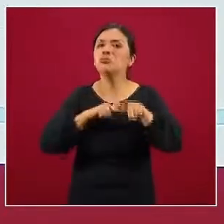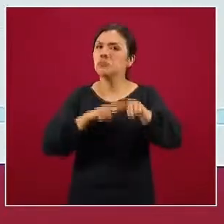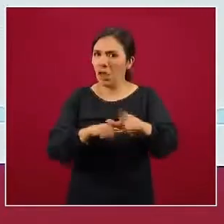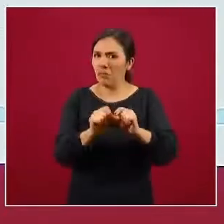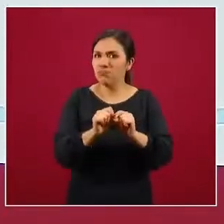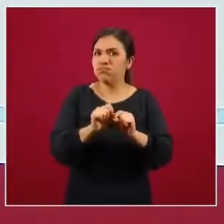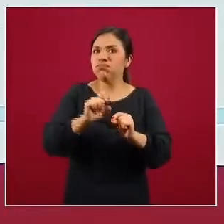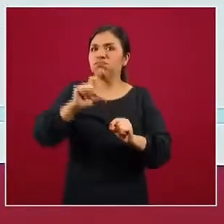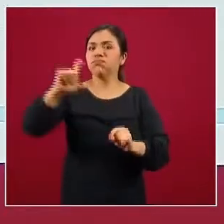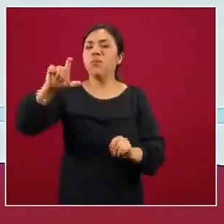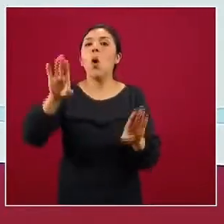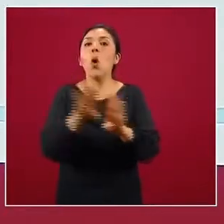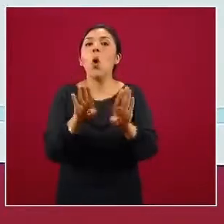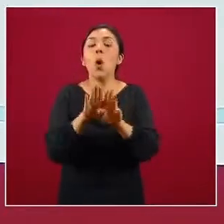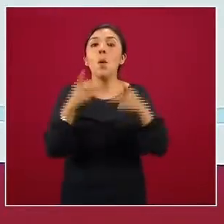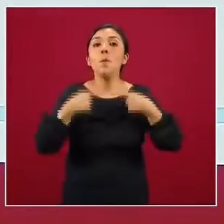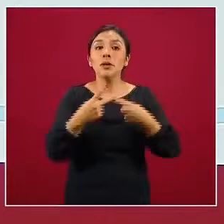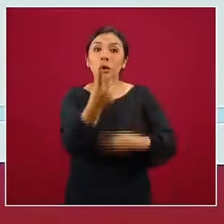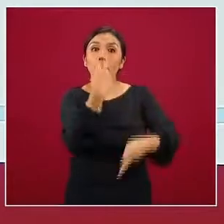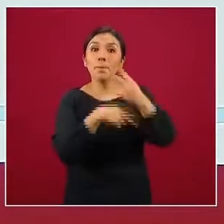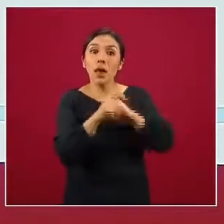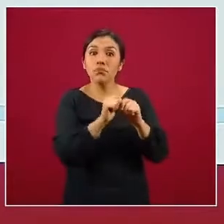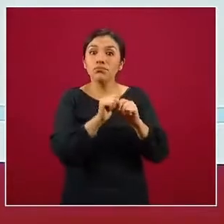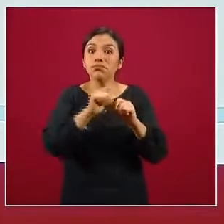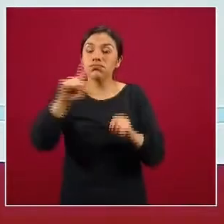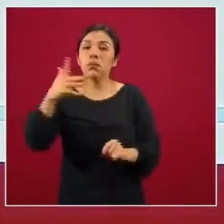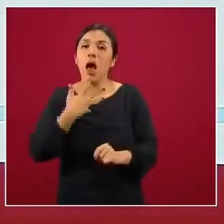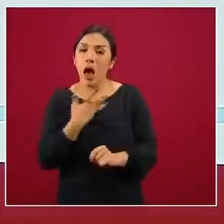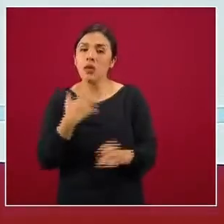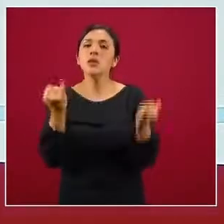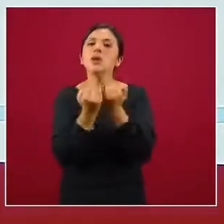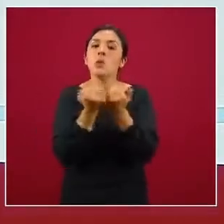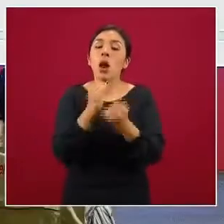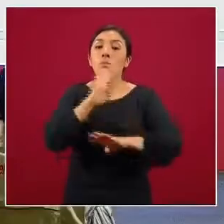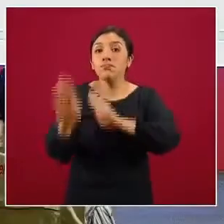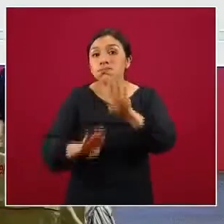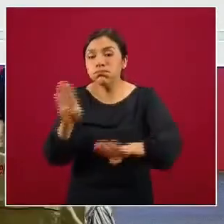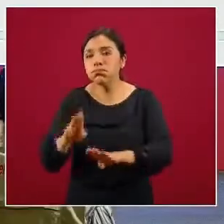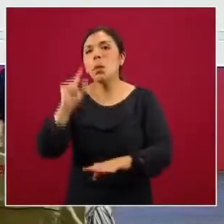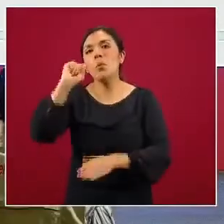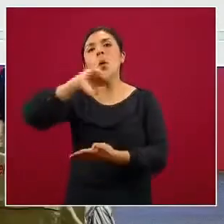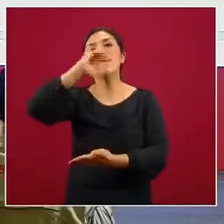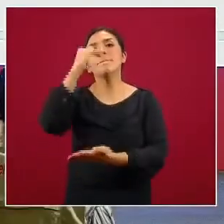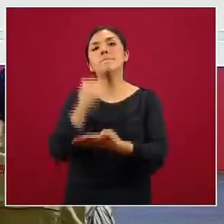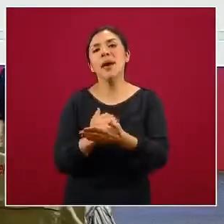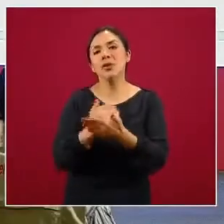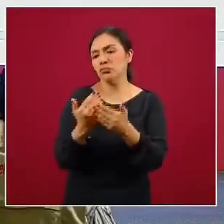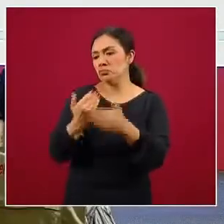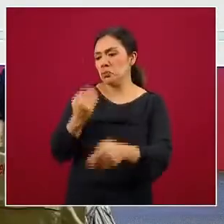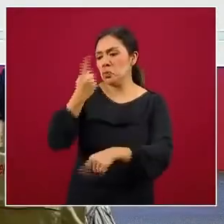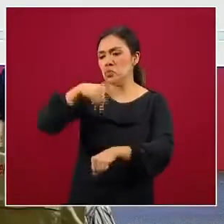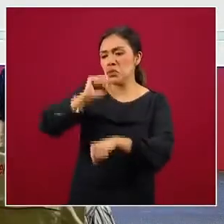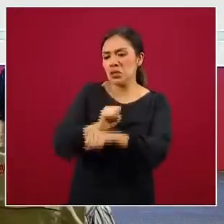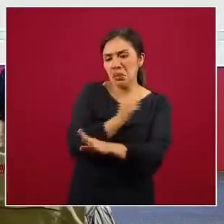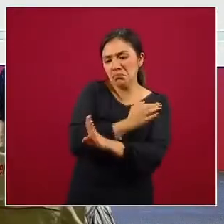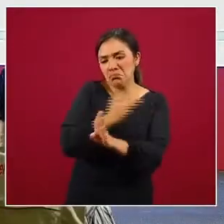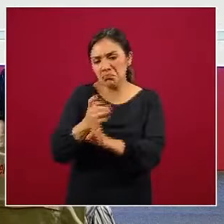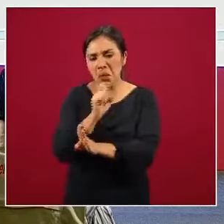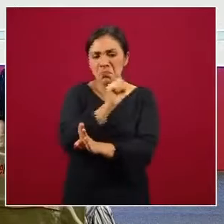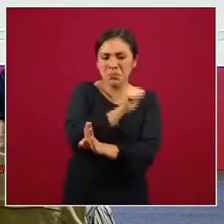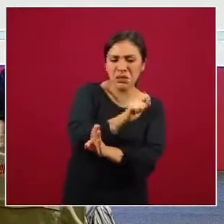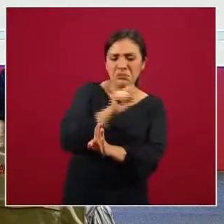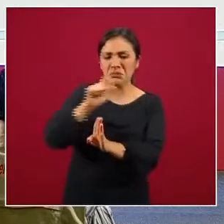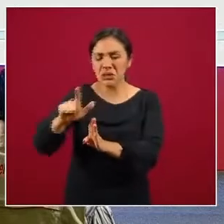creciendo en la medida en que estos también siguen creciendo. Y las defunciones han disminuido concretamente en la última semana, entre la 26 y